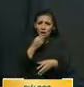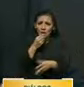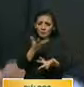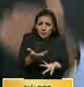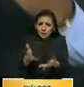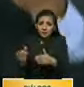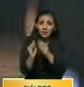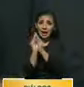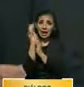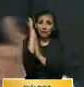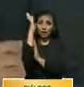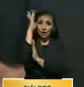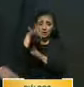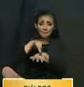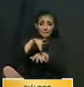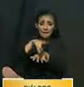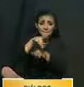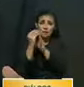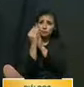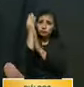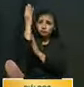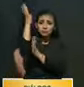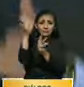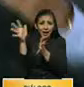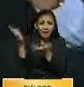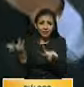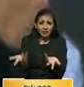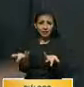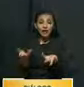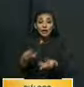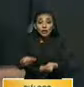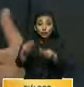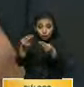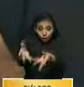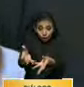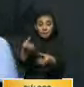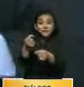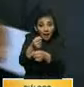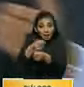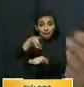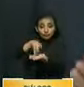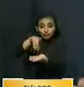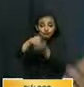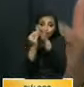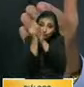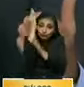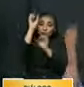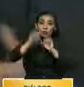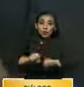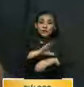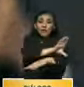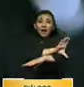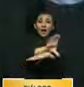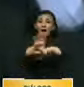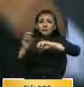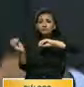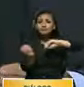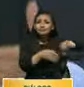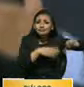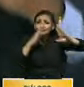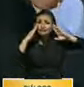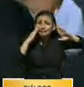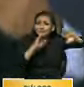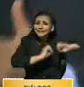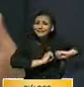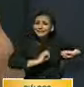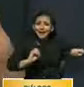se siembran. Esto es generar empleo. Hemos dicho, el campo ha estado abandonado.